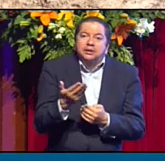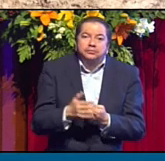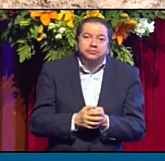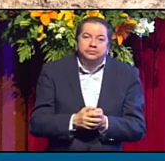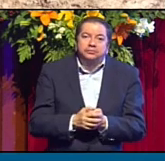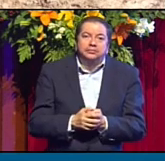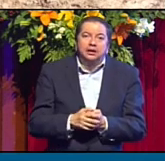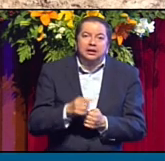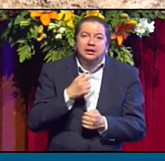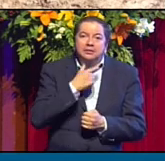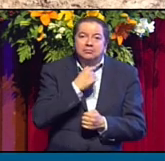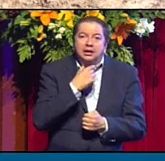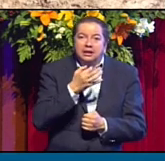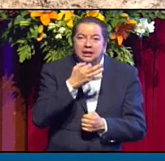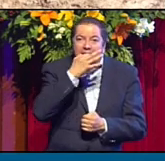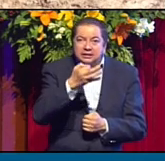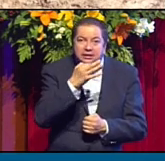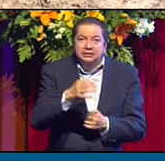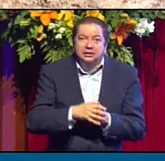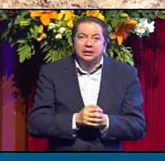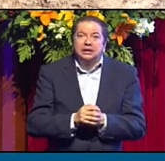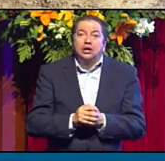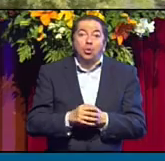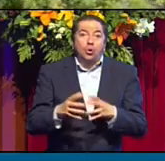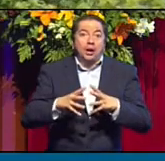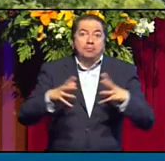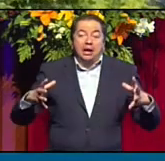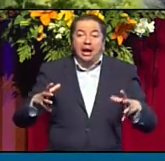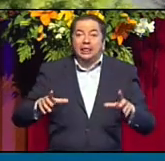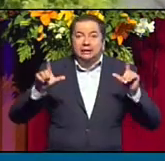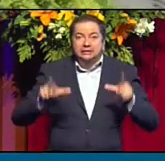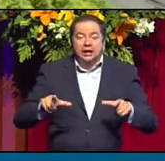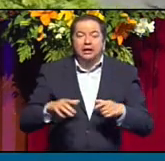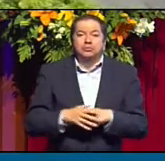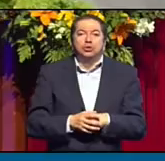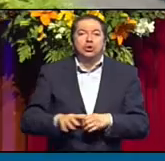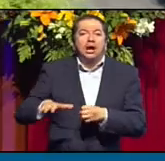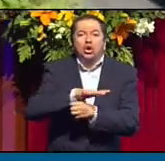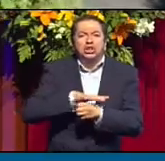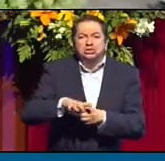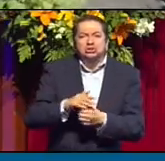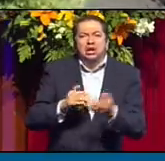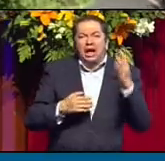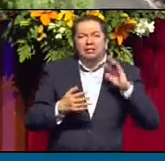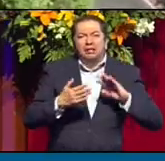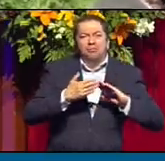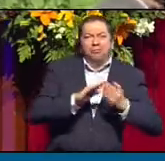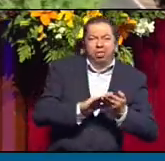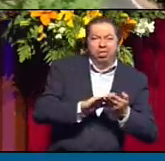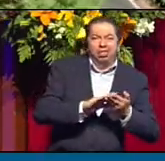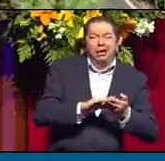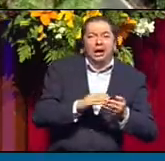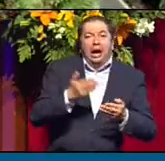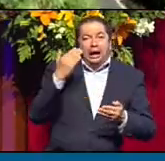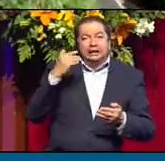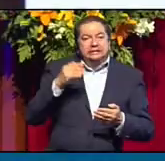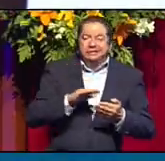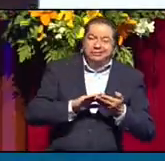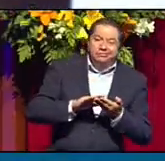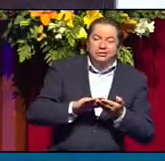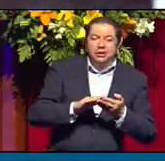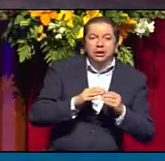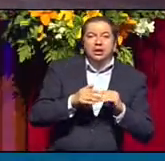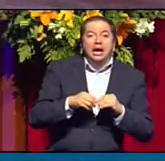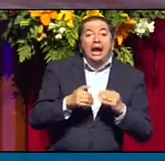decir? La sede de la vecina, una tremenda sede, pero las condiciones que estaba, no estaba de las mejores, una sede que